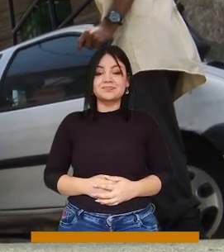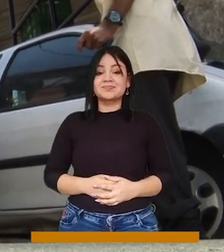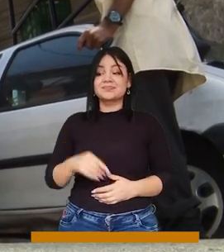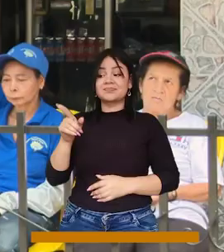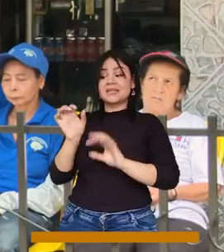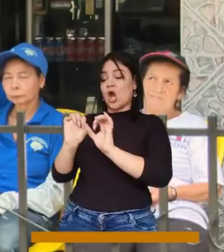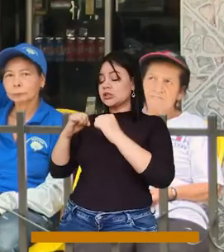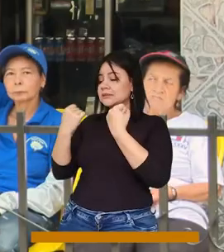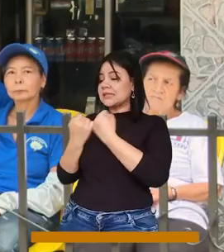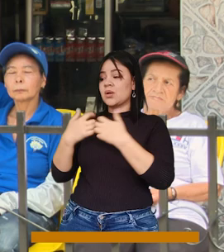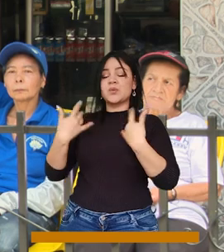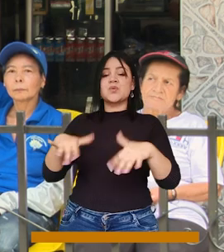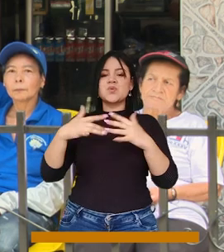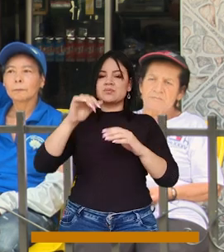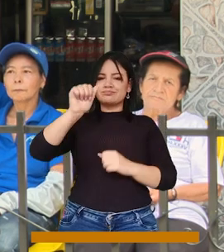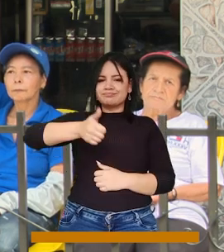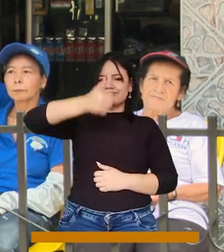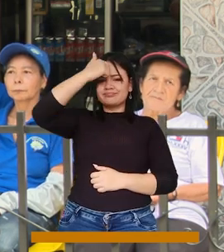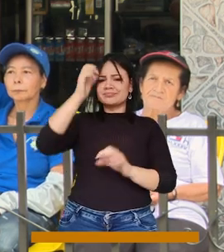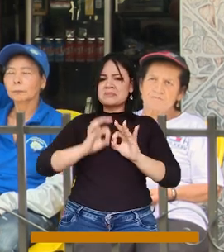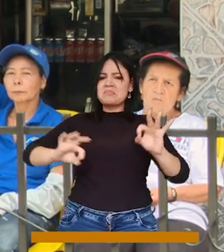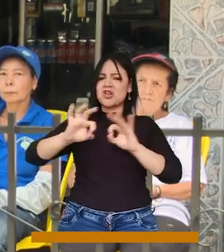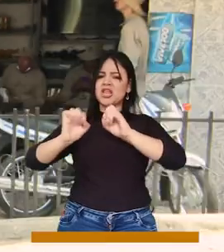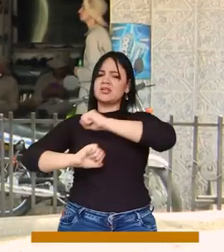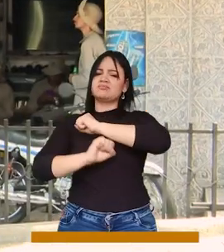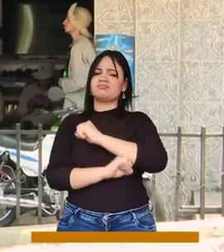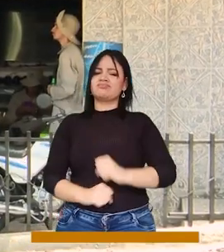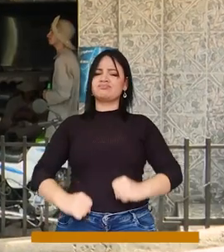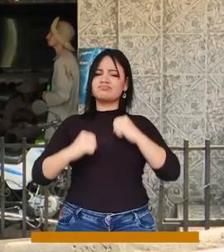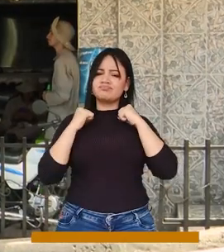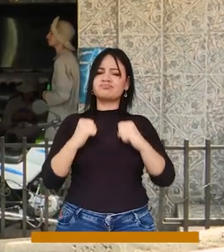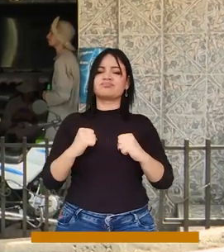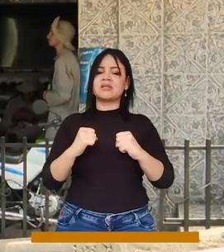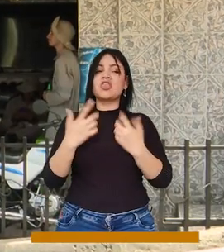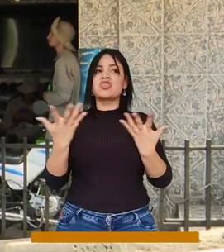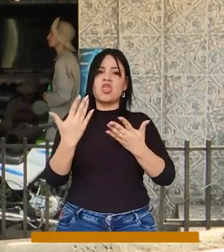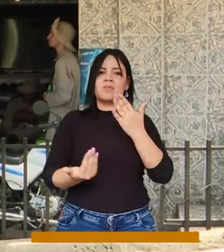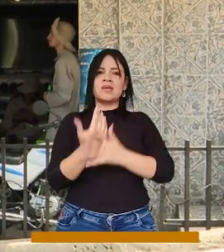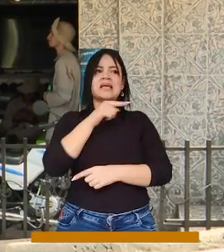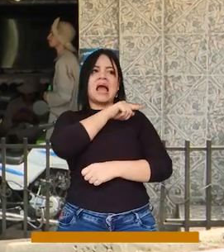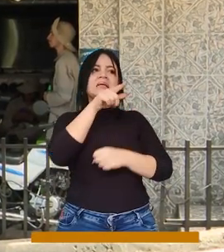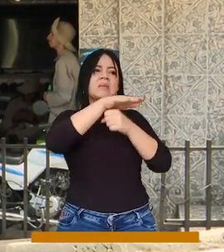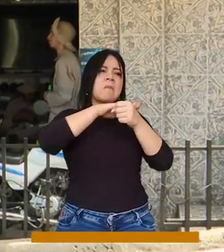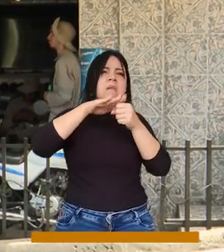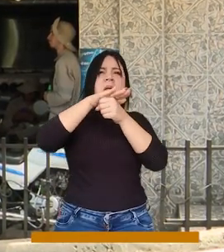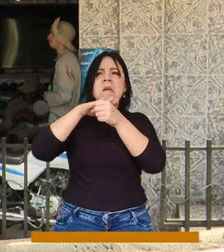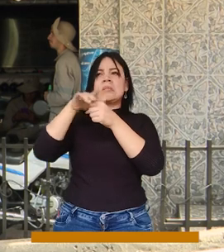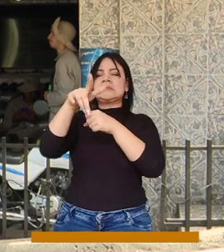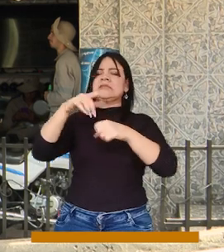Andalucía. Para el Consejo es fundamental poder fortalecer estos grupos que nacen en los barrios